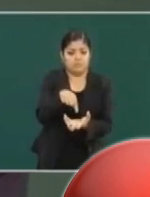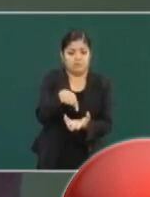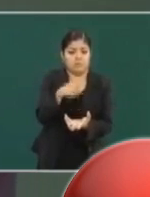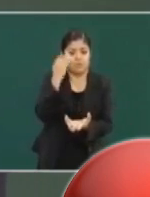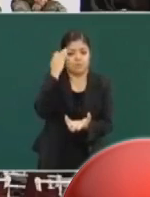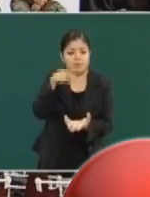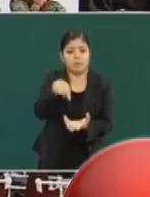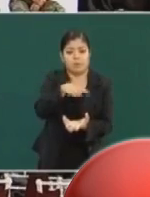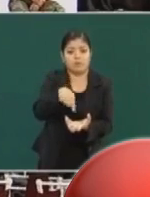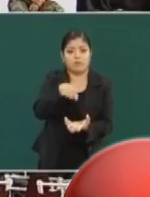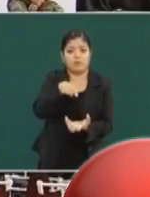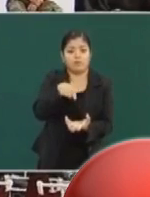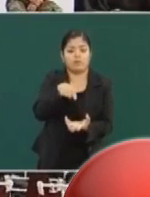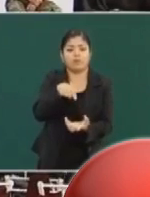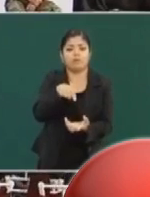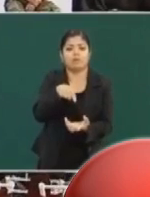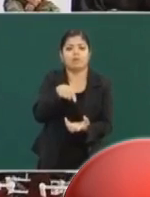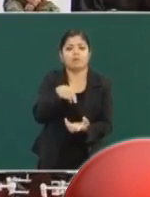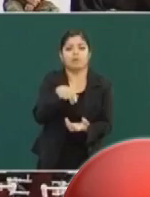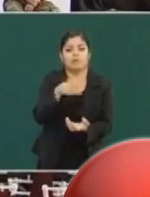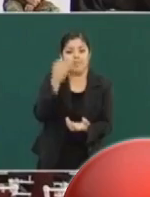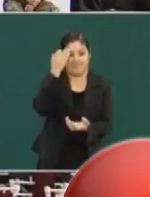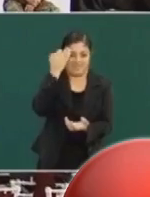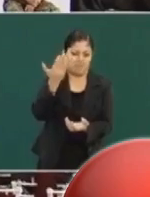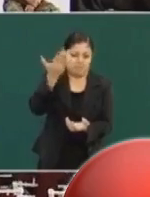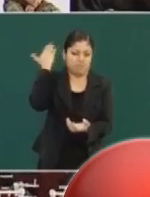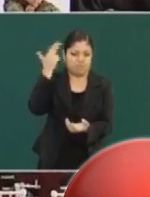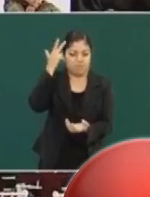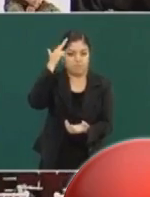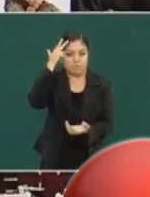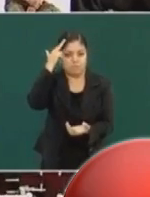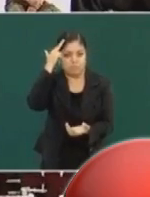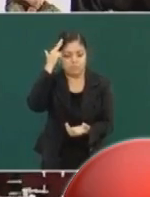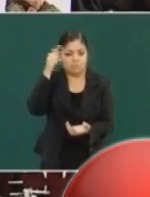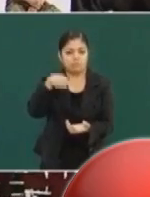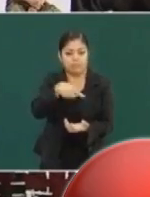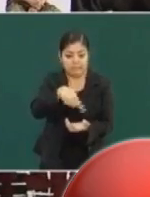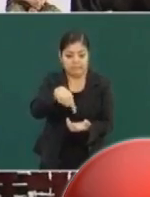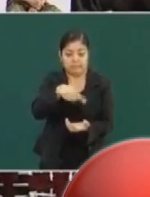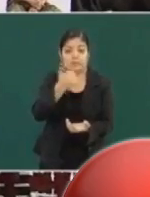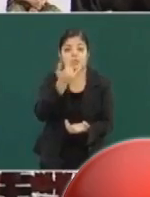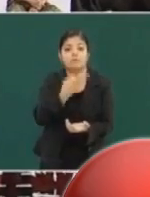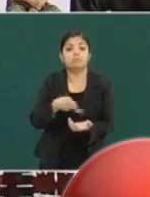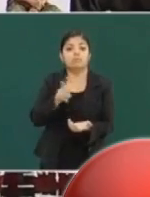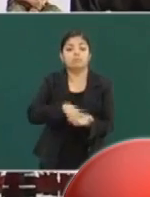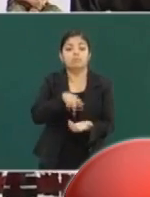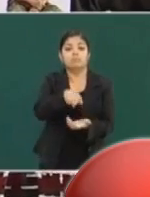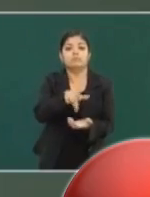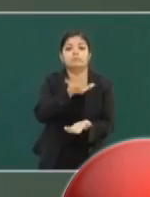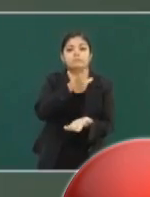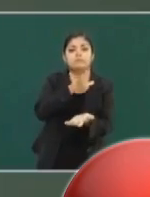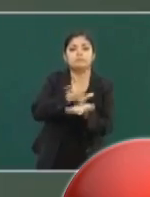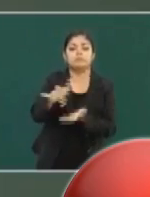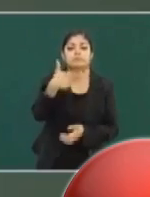fueron porfiristas, sino que apoyaron a Huerta.